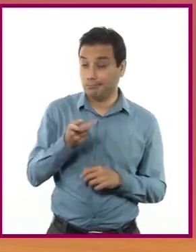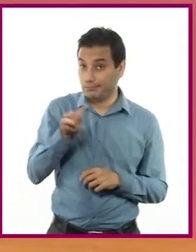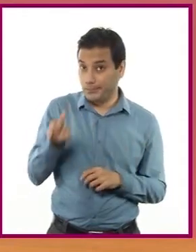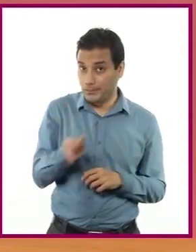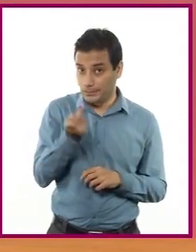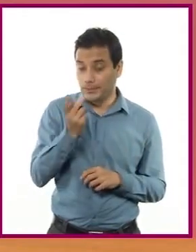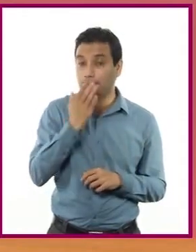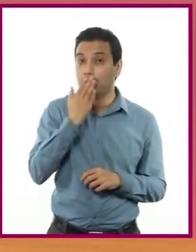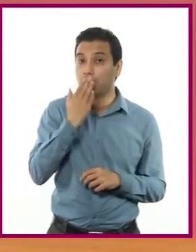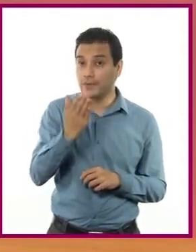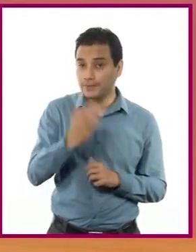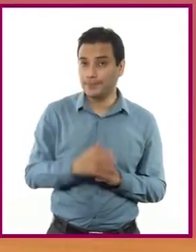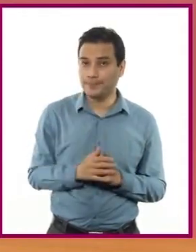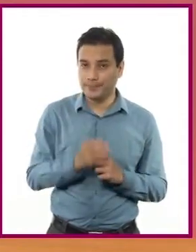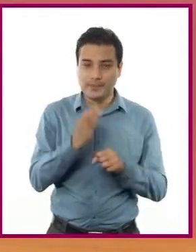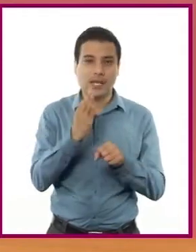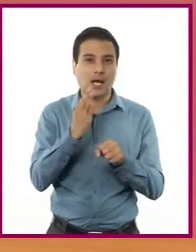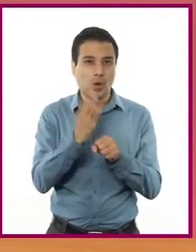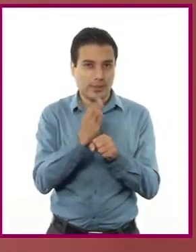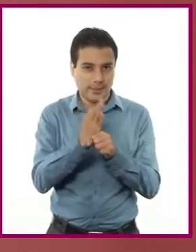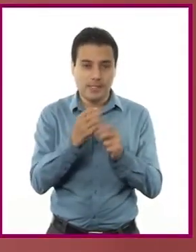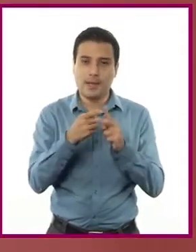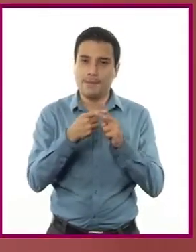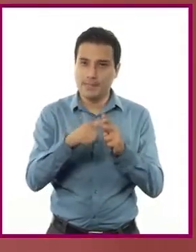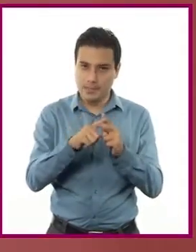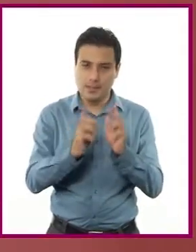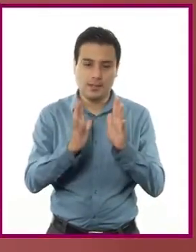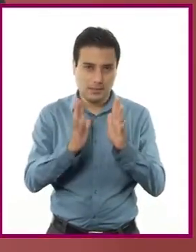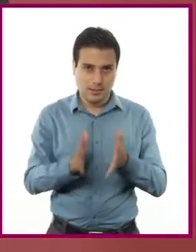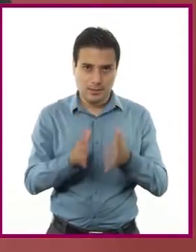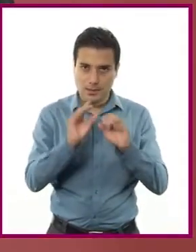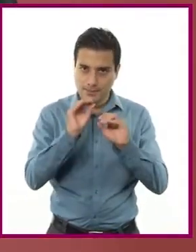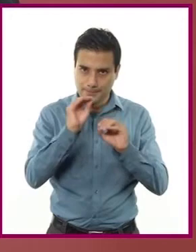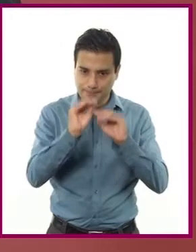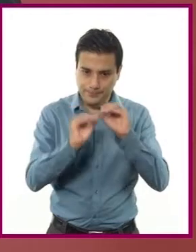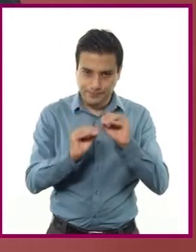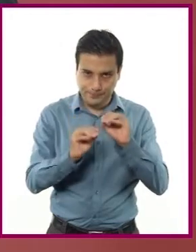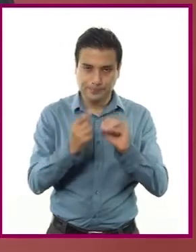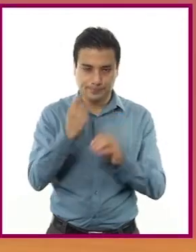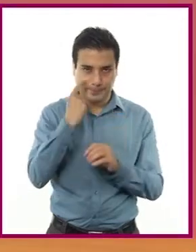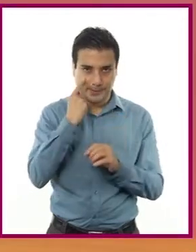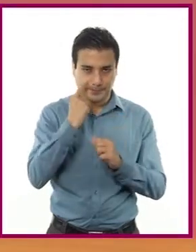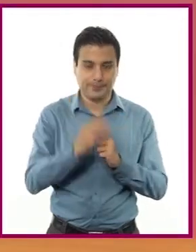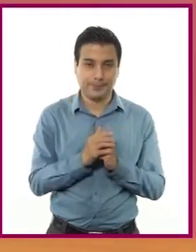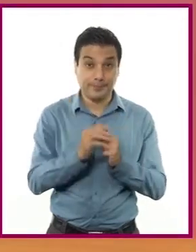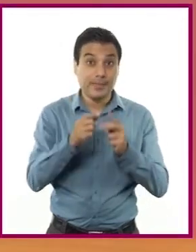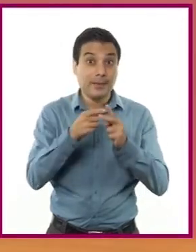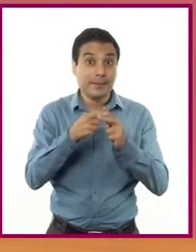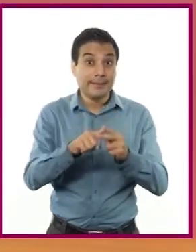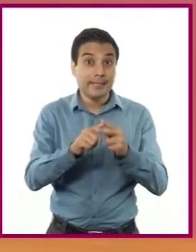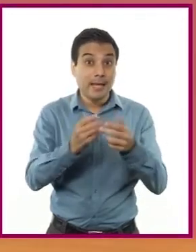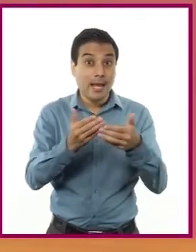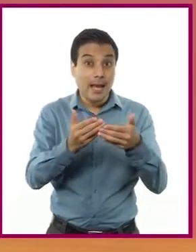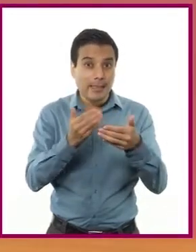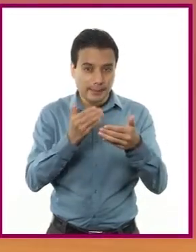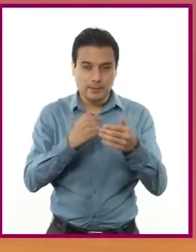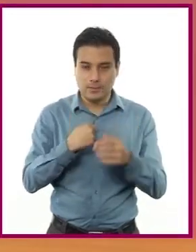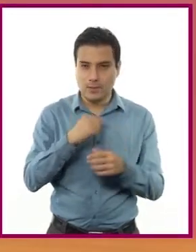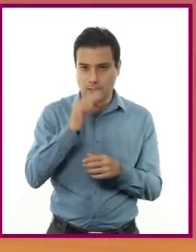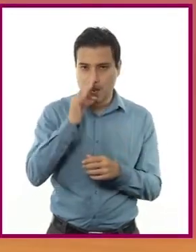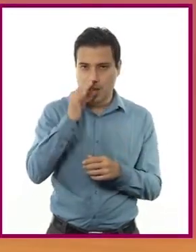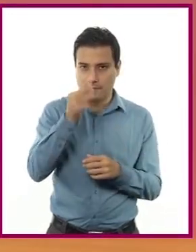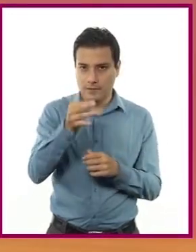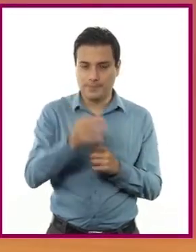que es momento de poner manos a la obra y no solo quedarnos en la teoría. Antes de comenzar, hay que señalar